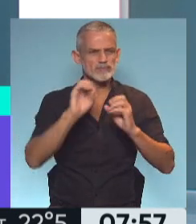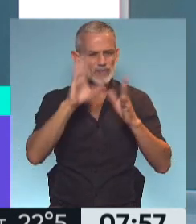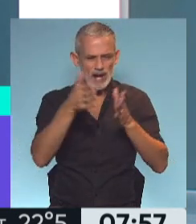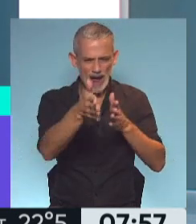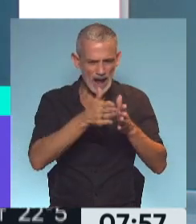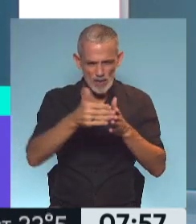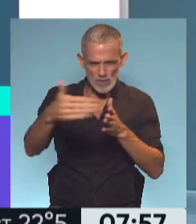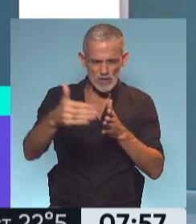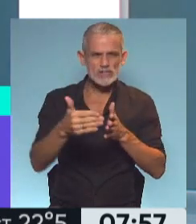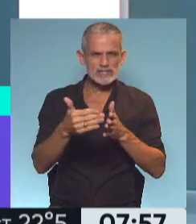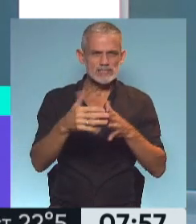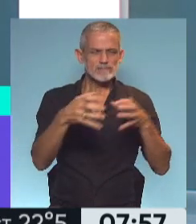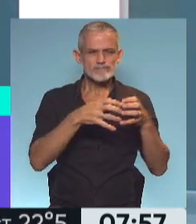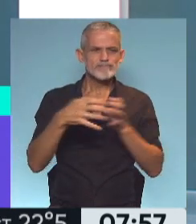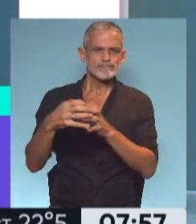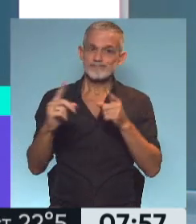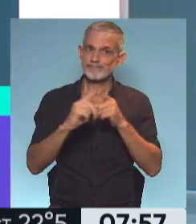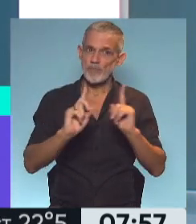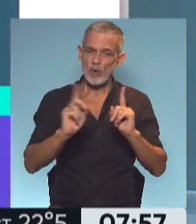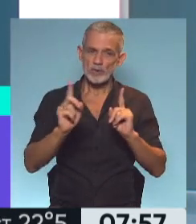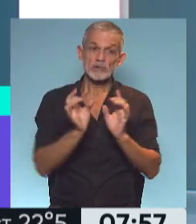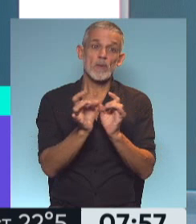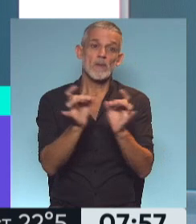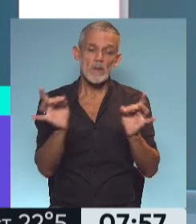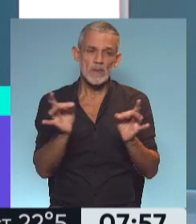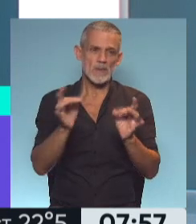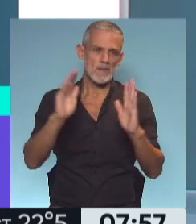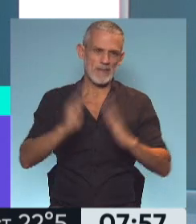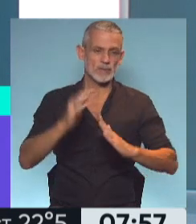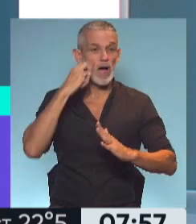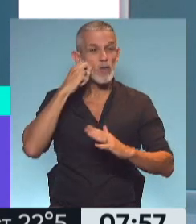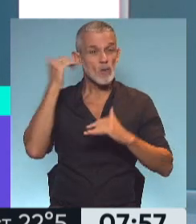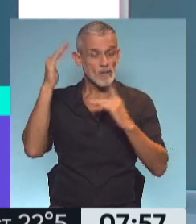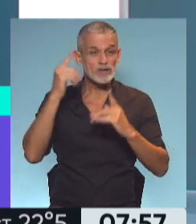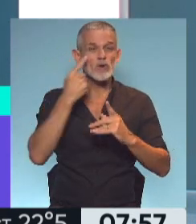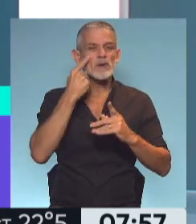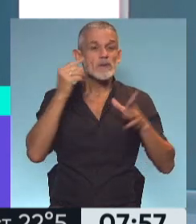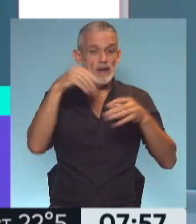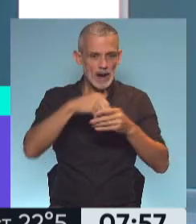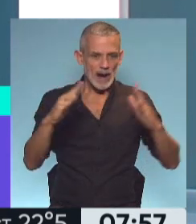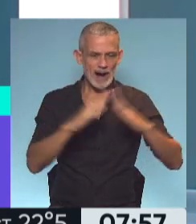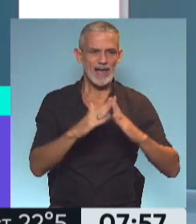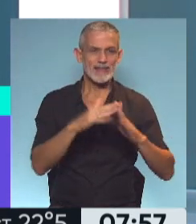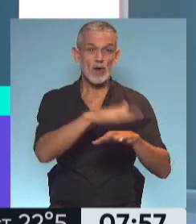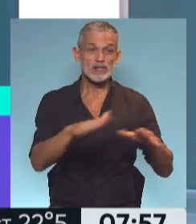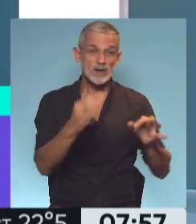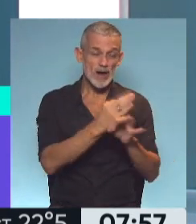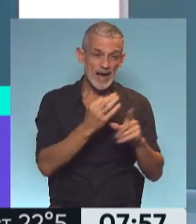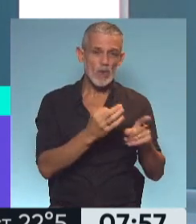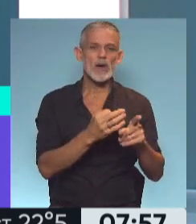limitadas, es lo que va a permitir no transmitir el virus. Los adultos mayores que convivan con chicos que van a la escuela